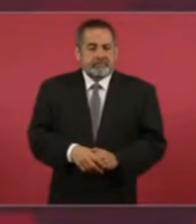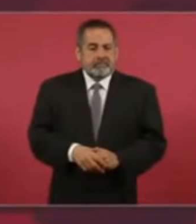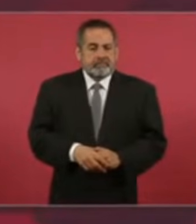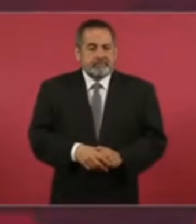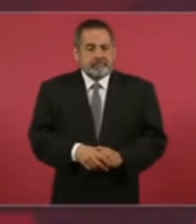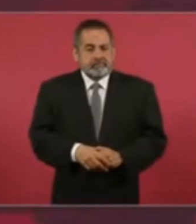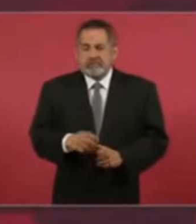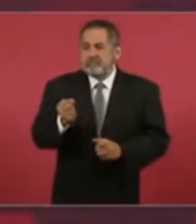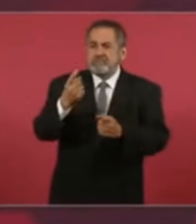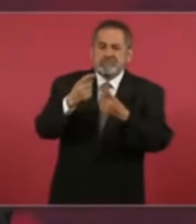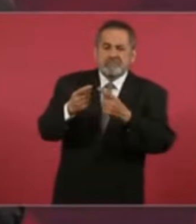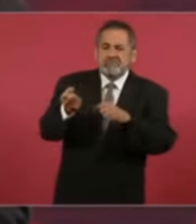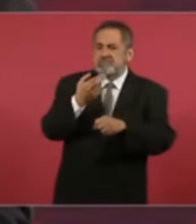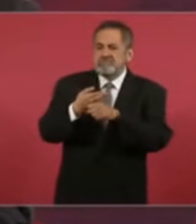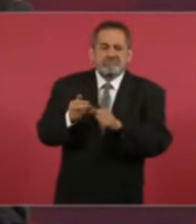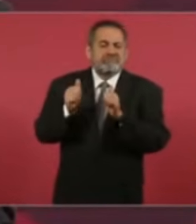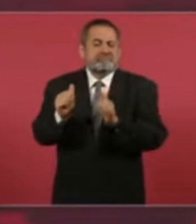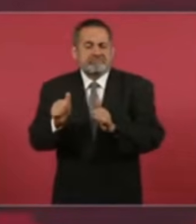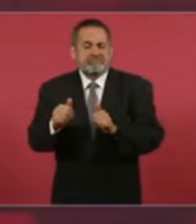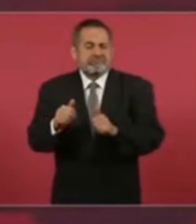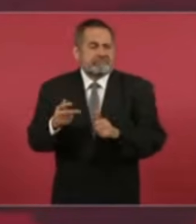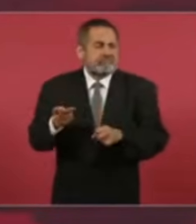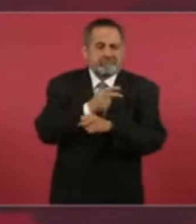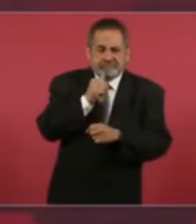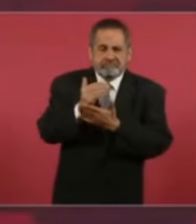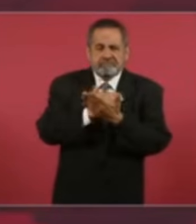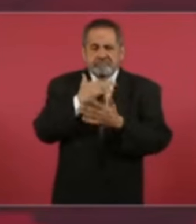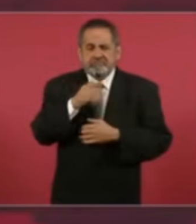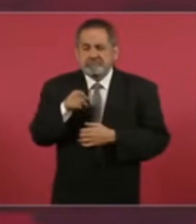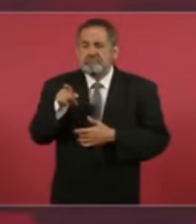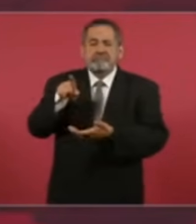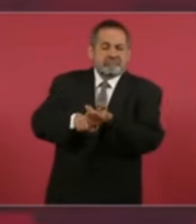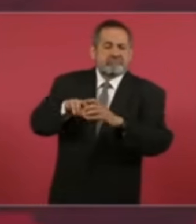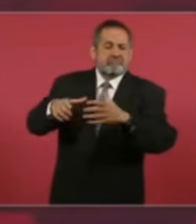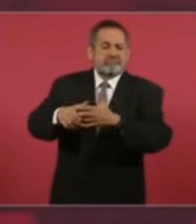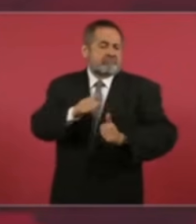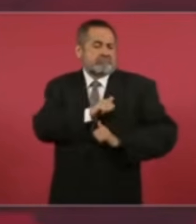se libraron, pues fueron las que tienen que ver con las Fuerzas Armadas.